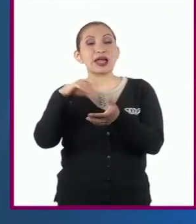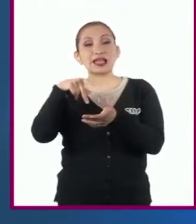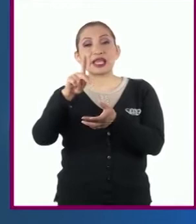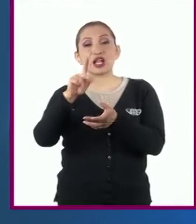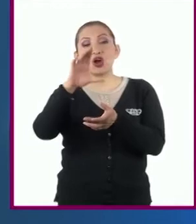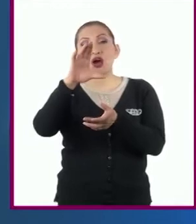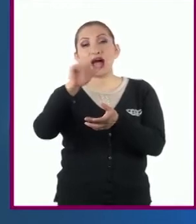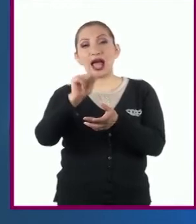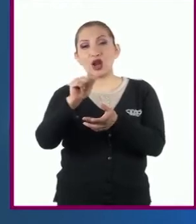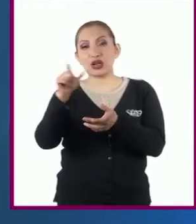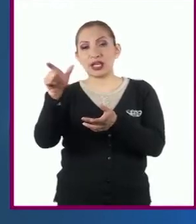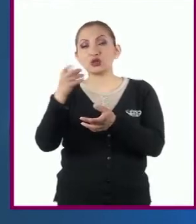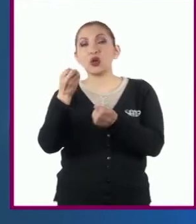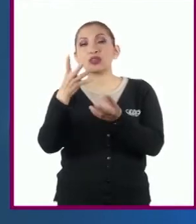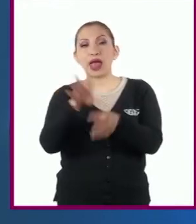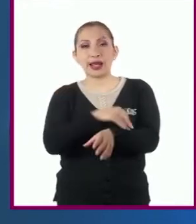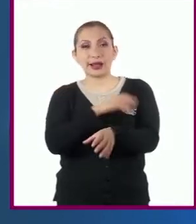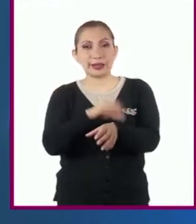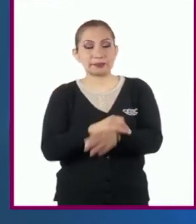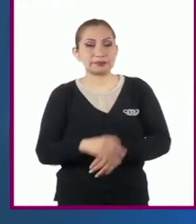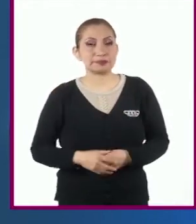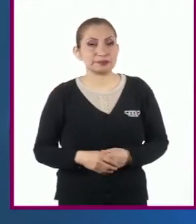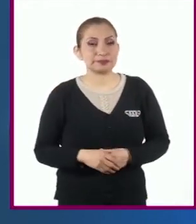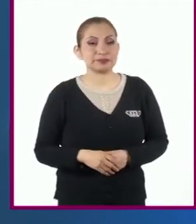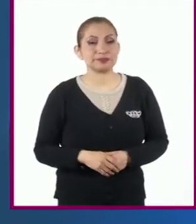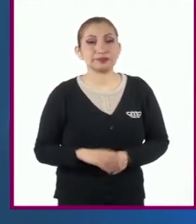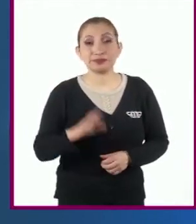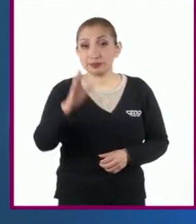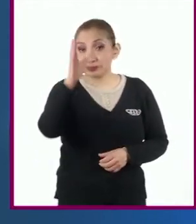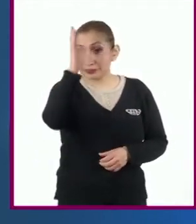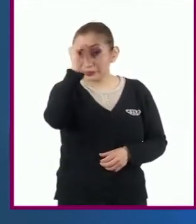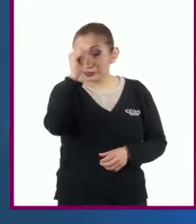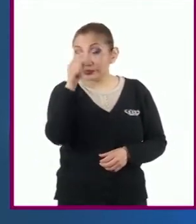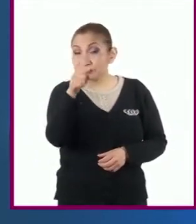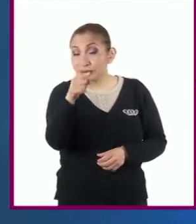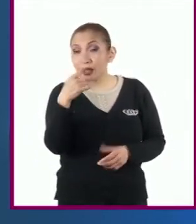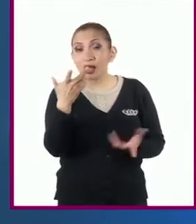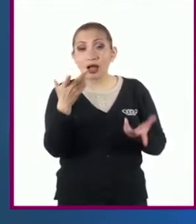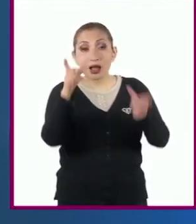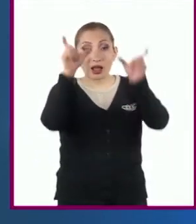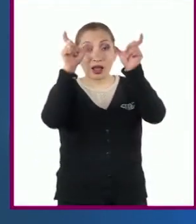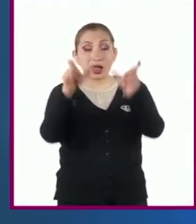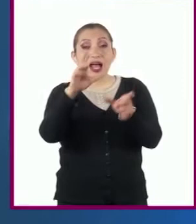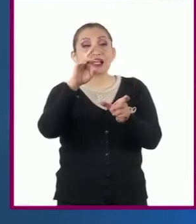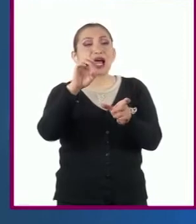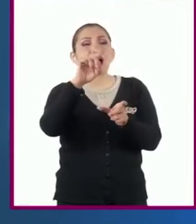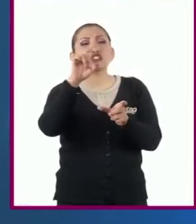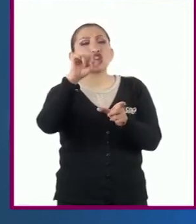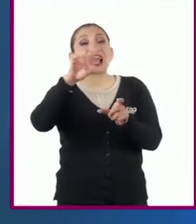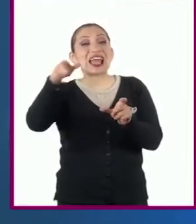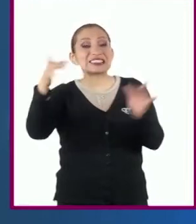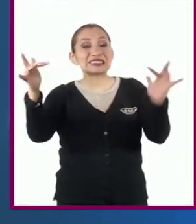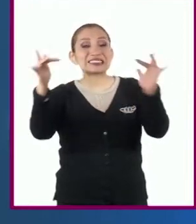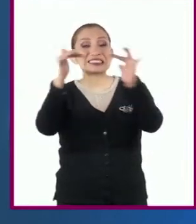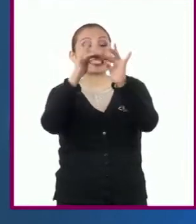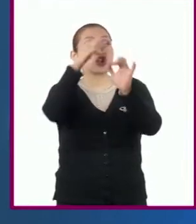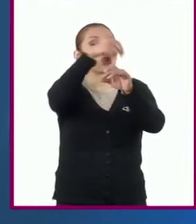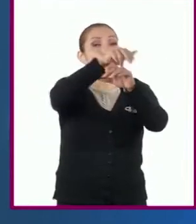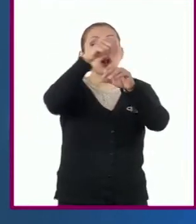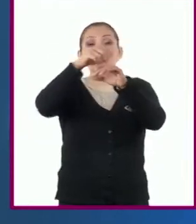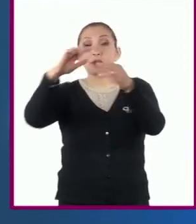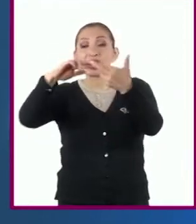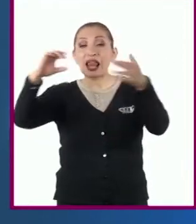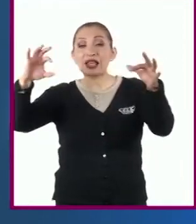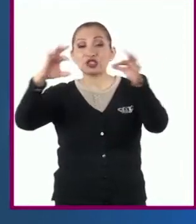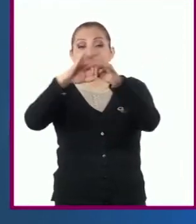en kilocalorías. Recordemos que la razón es la relación entre dos magnitudes que